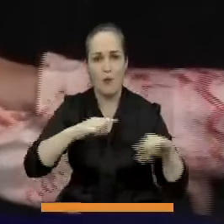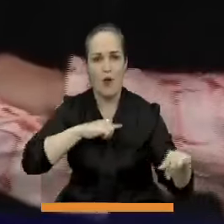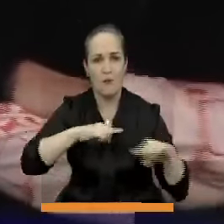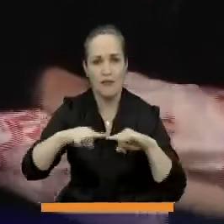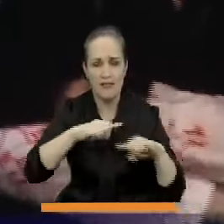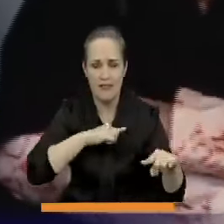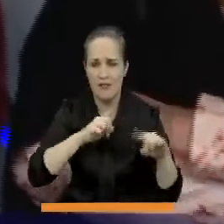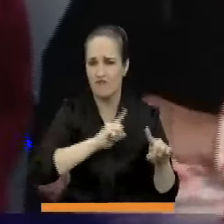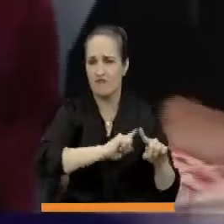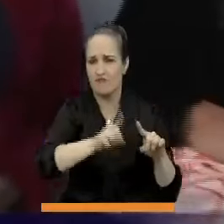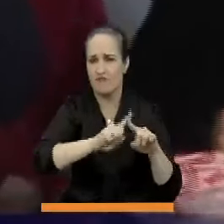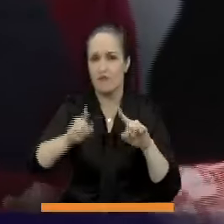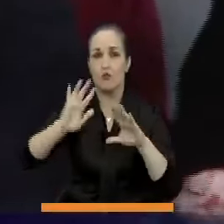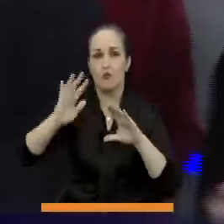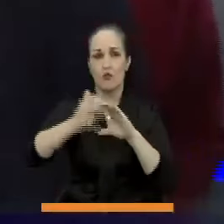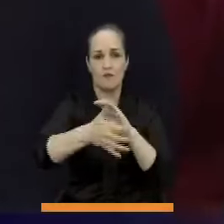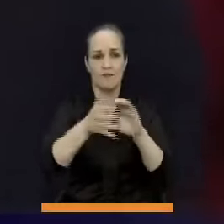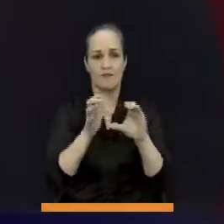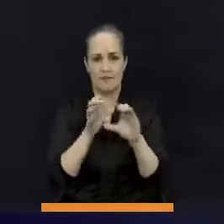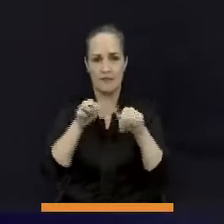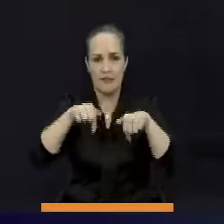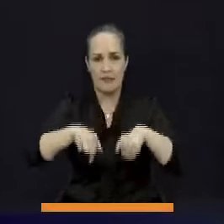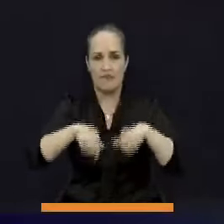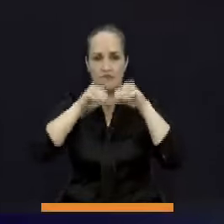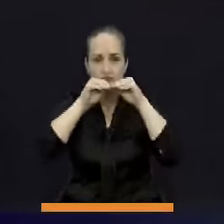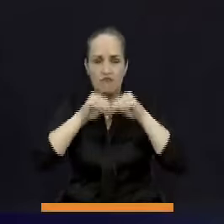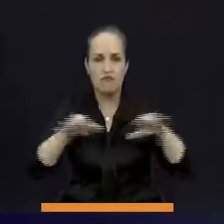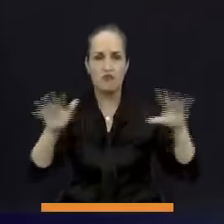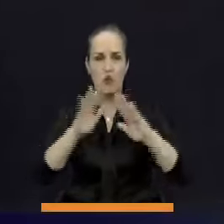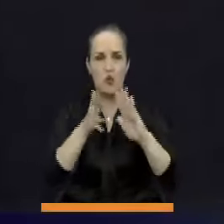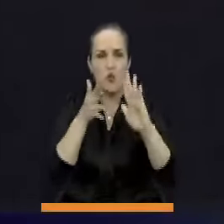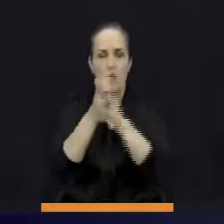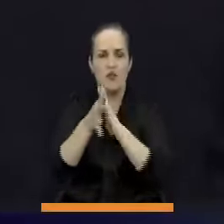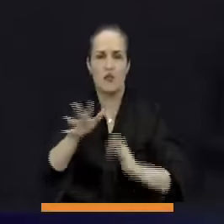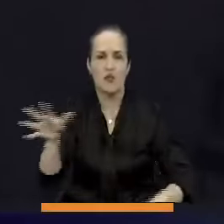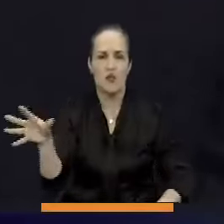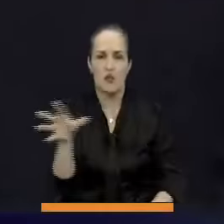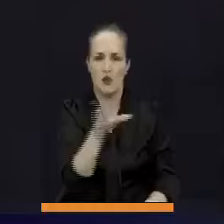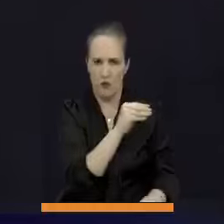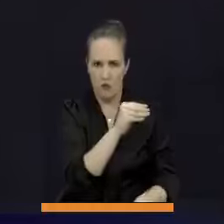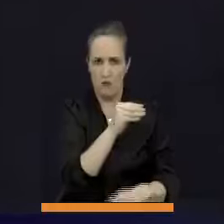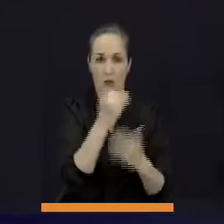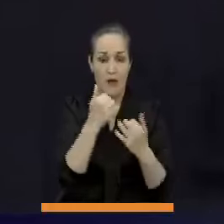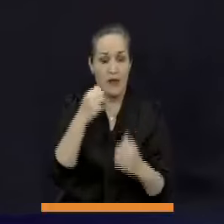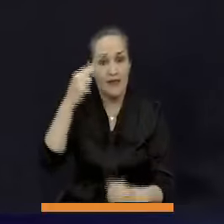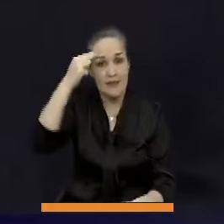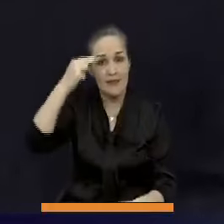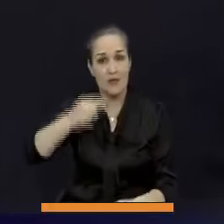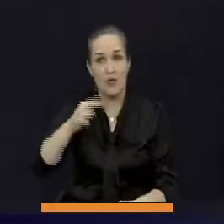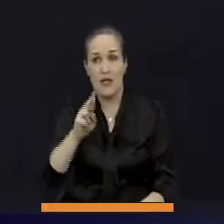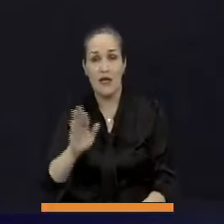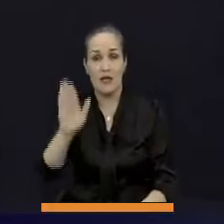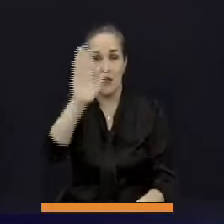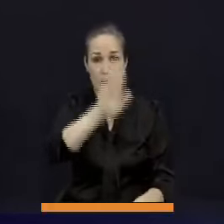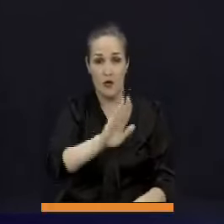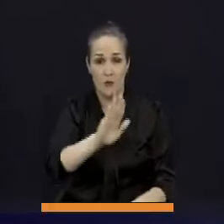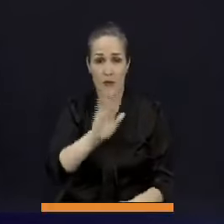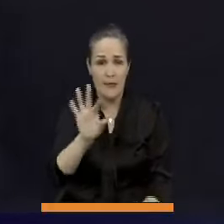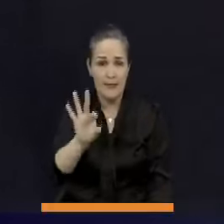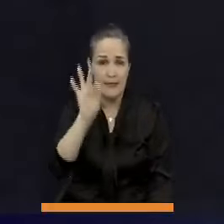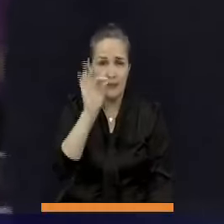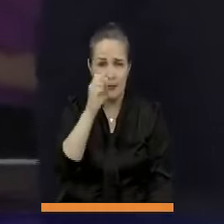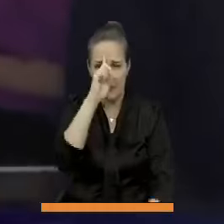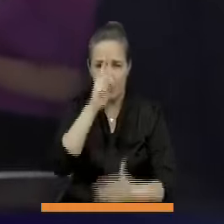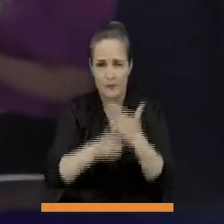administrativo del Sistema de Medios Públicos, que nos lleva a contar y narrar historias desde las regiones. Yo me quedo con un